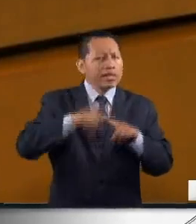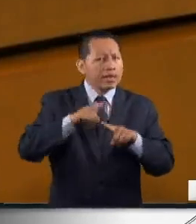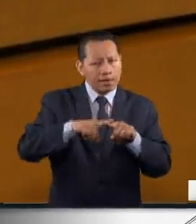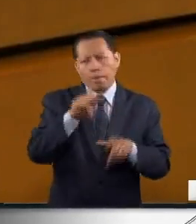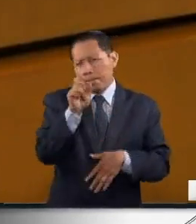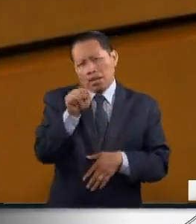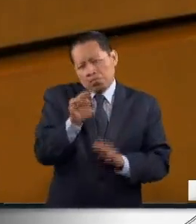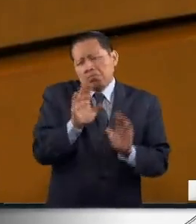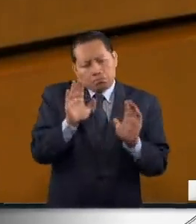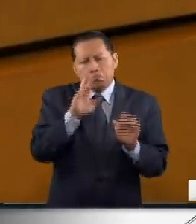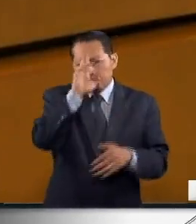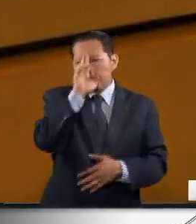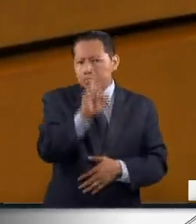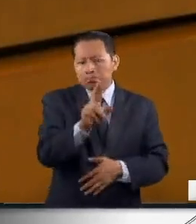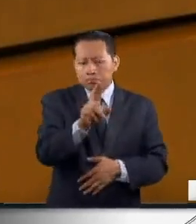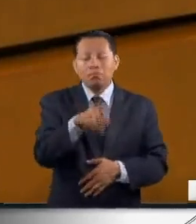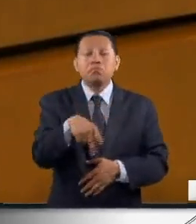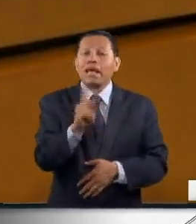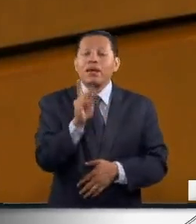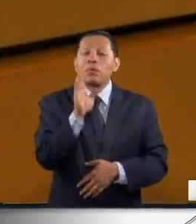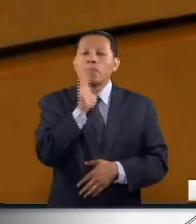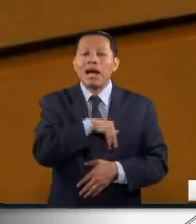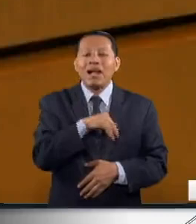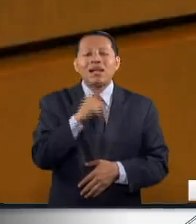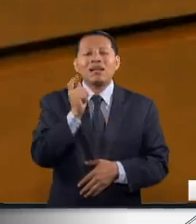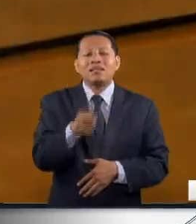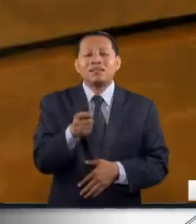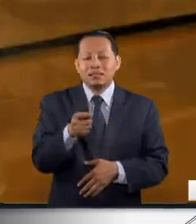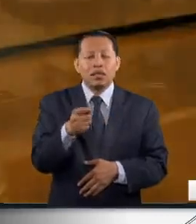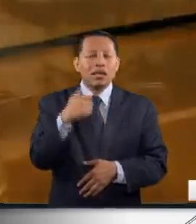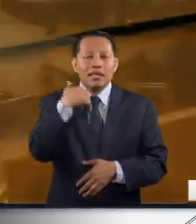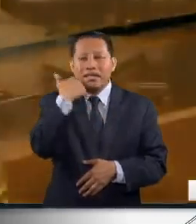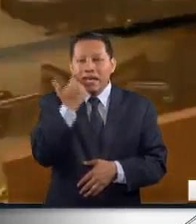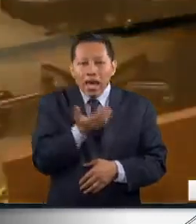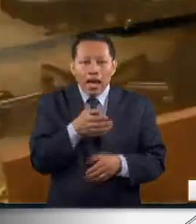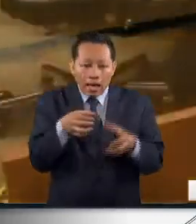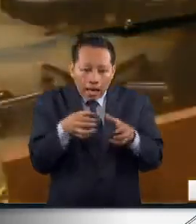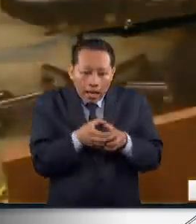ocuparlo para trascender en una contienda interna